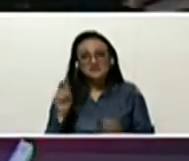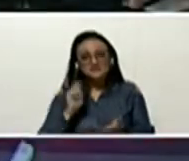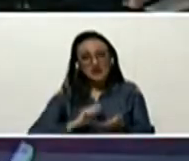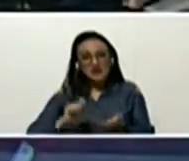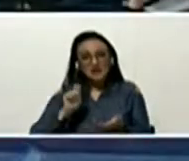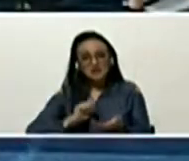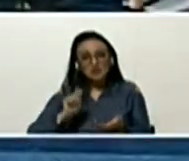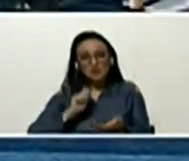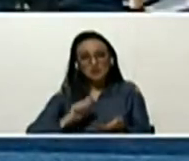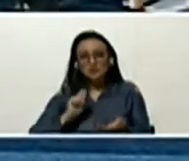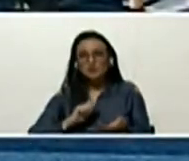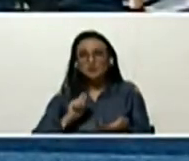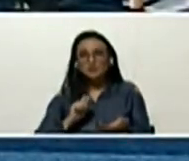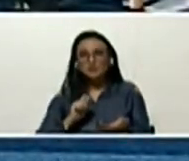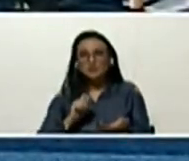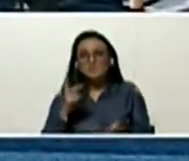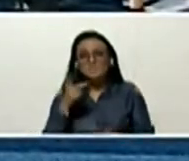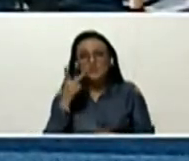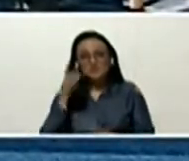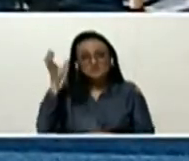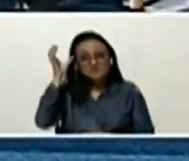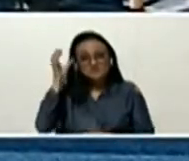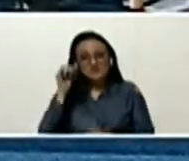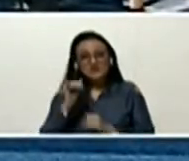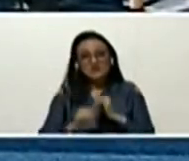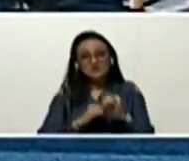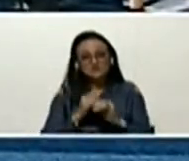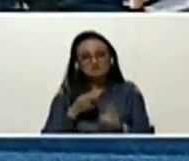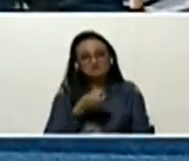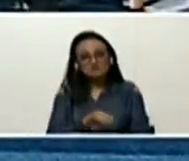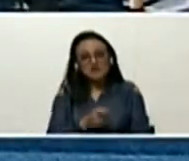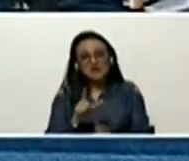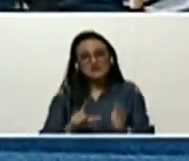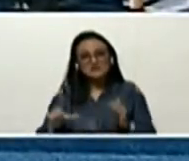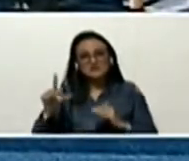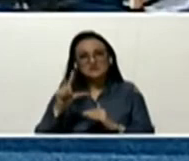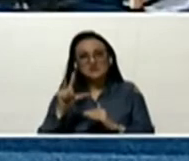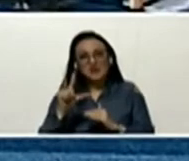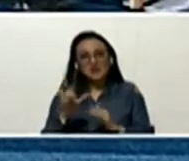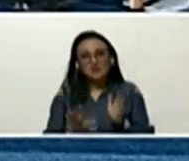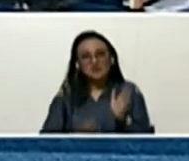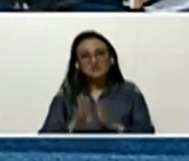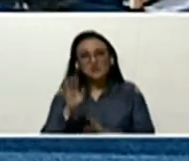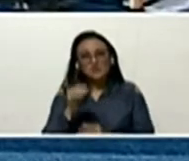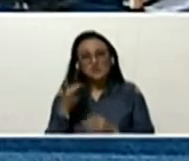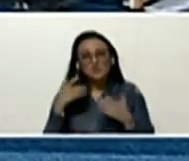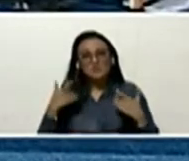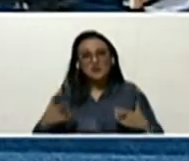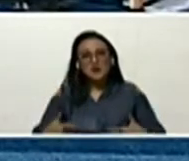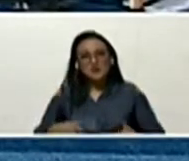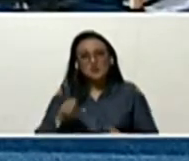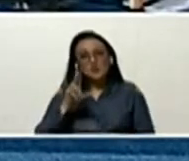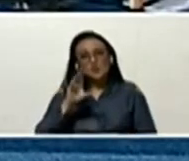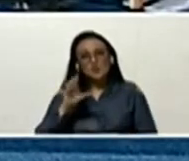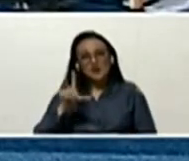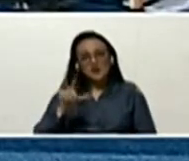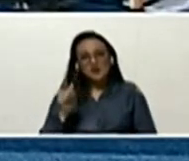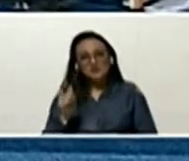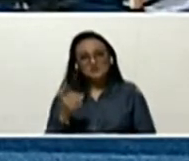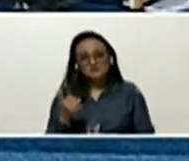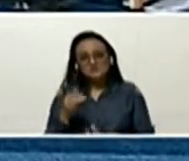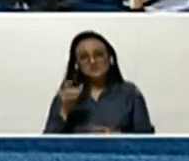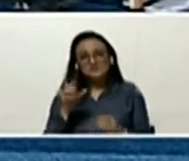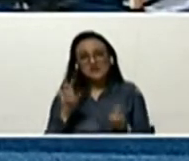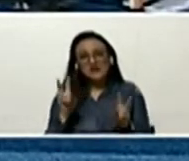escritor, David, politólogo, internacionalista, se graduó como licenciado en Desarrollo Humano en la UCLA, magíster